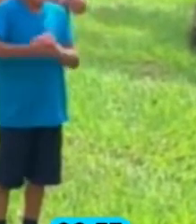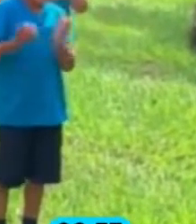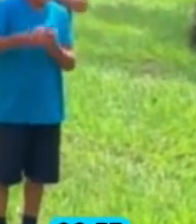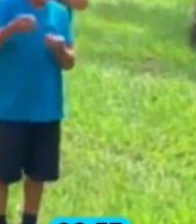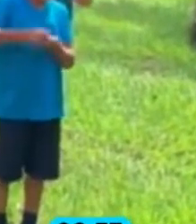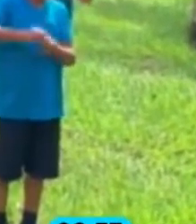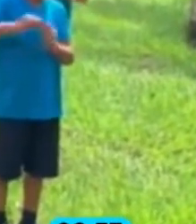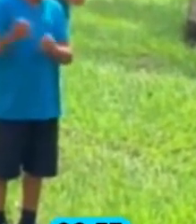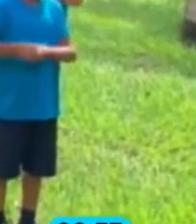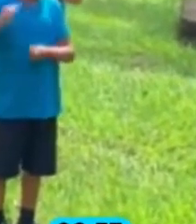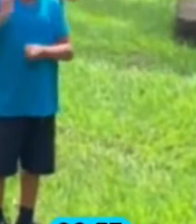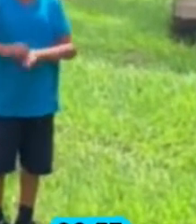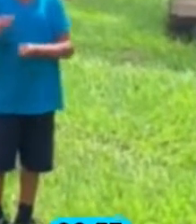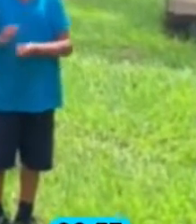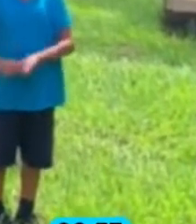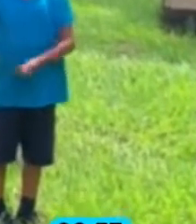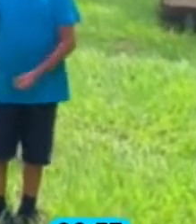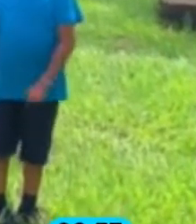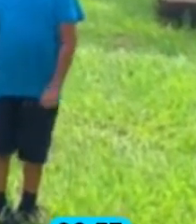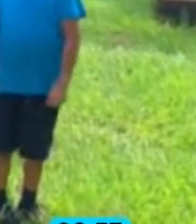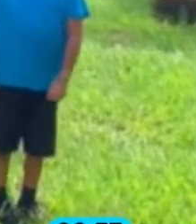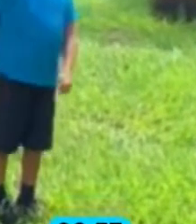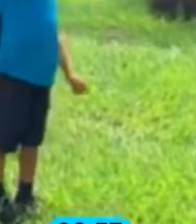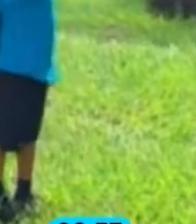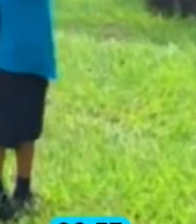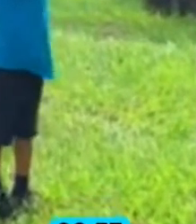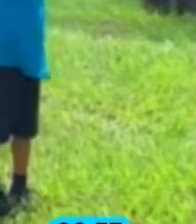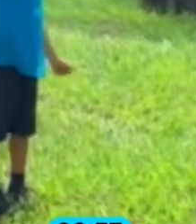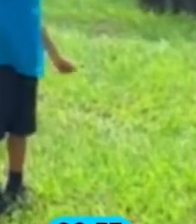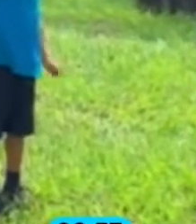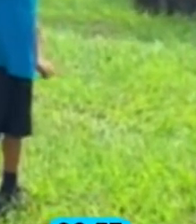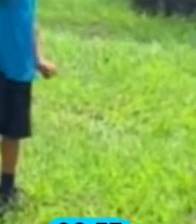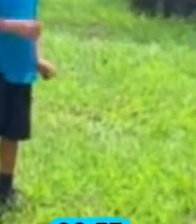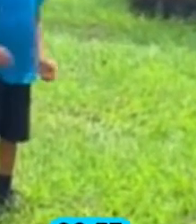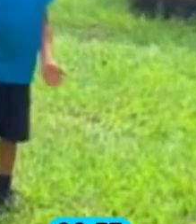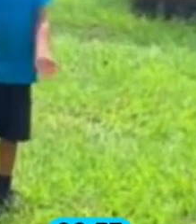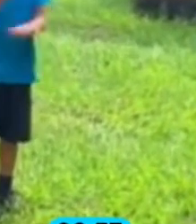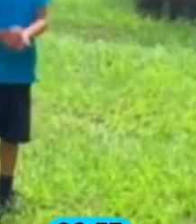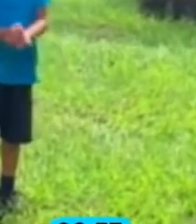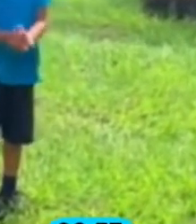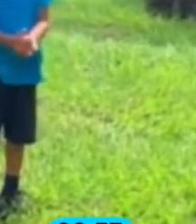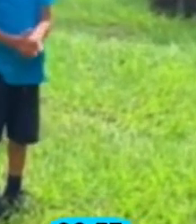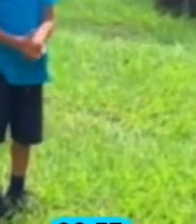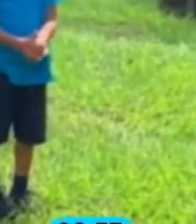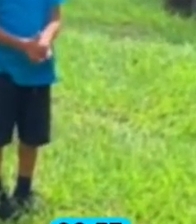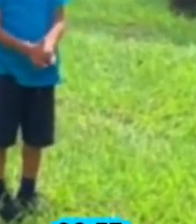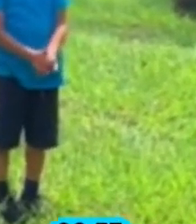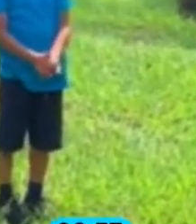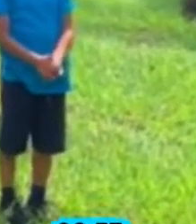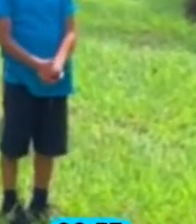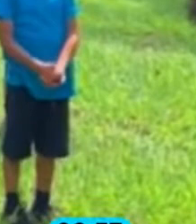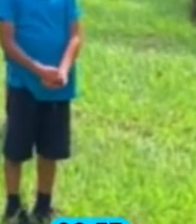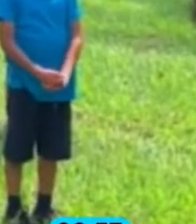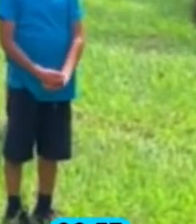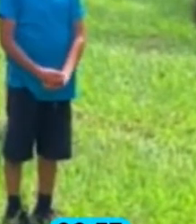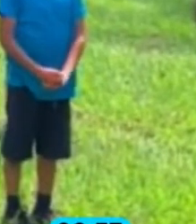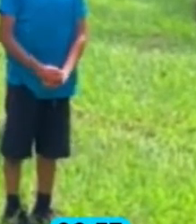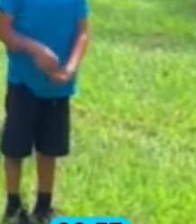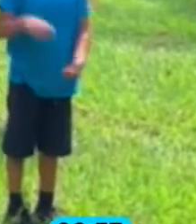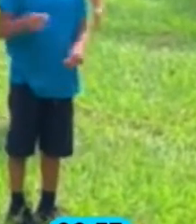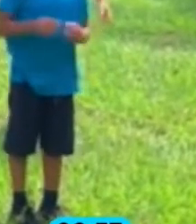el aire depende de ti. Te ayudará, vale